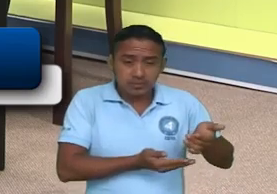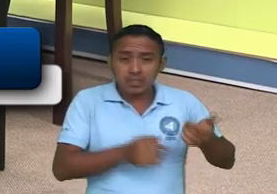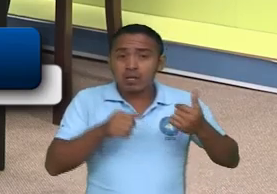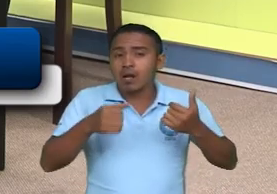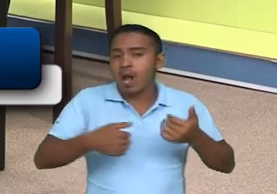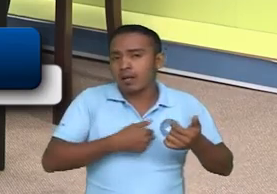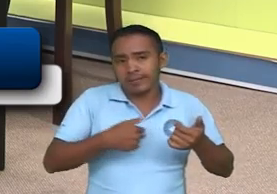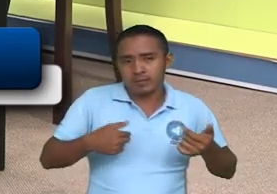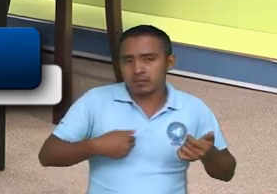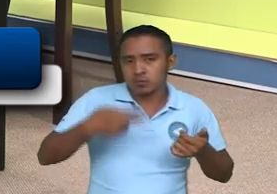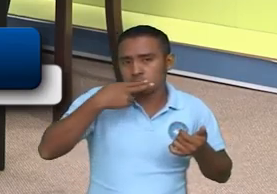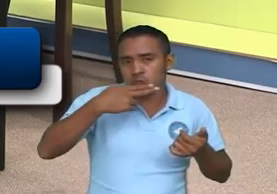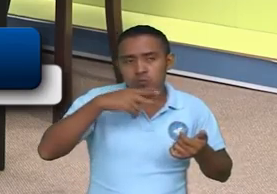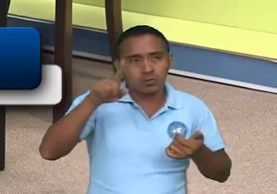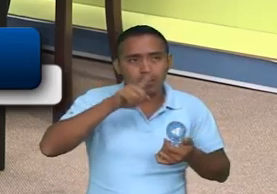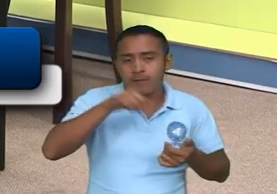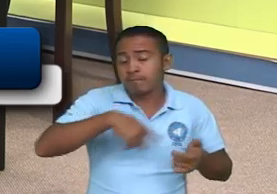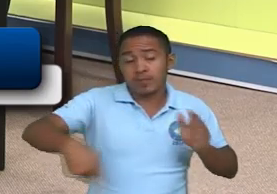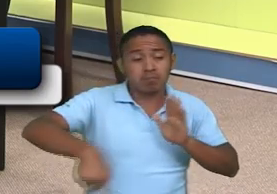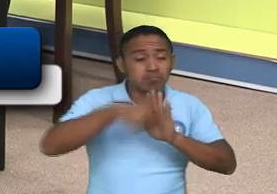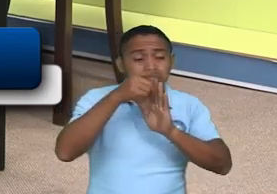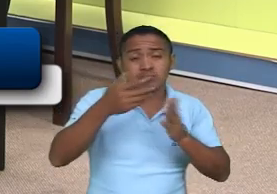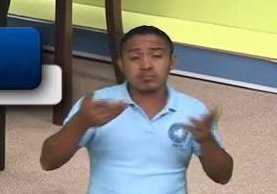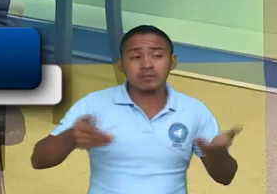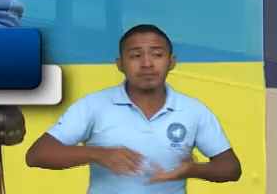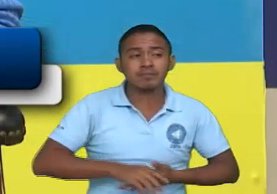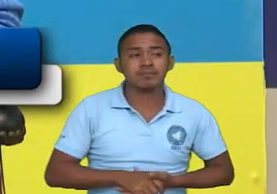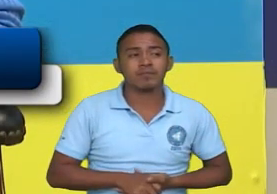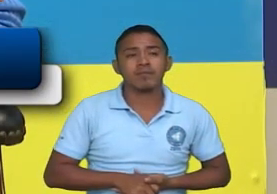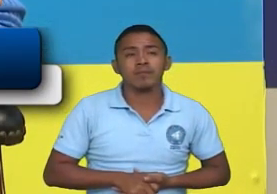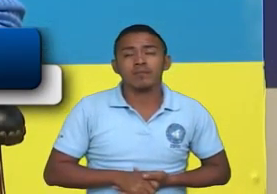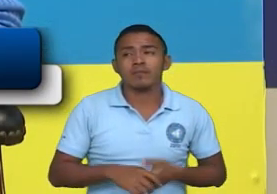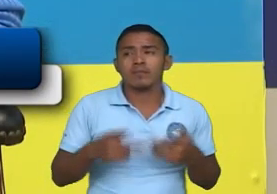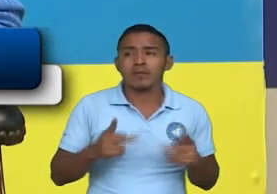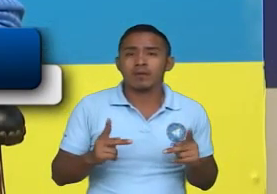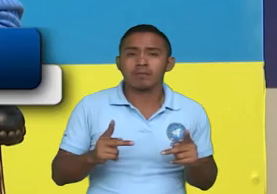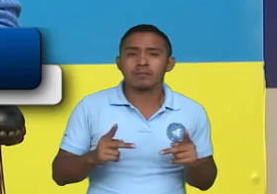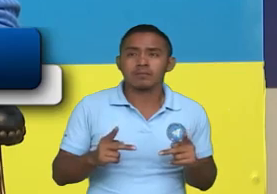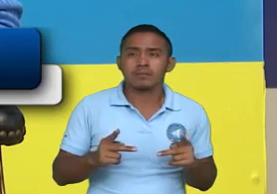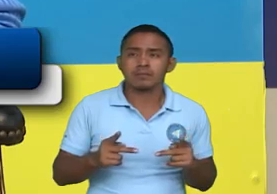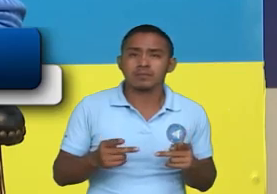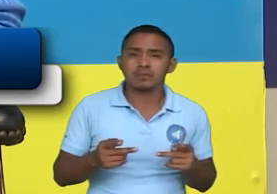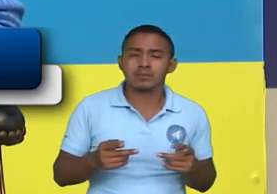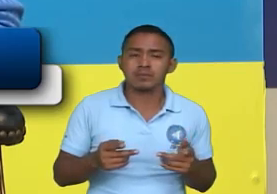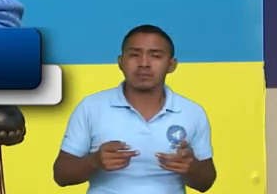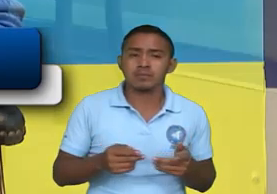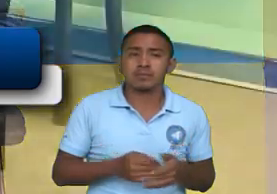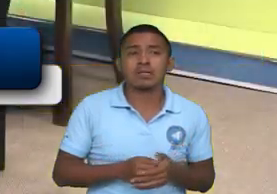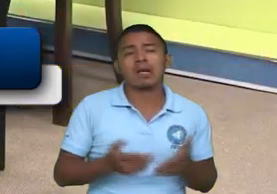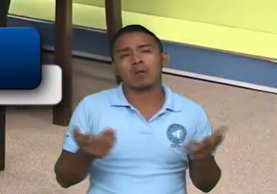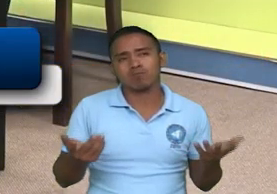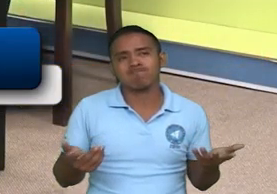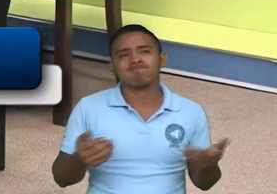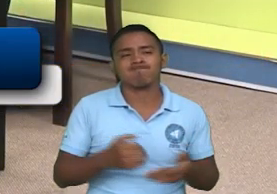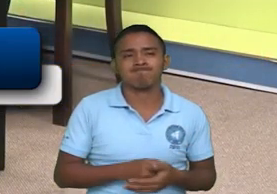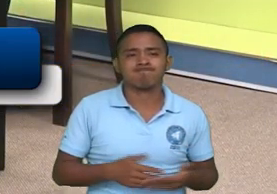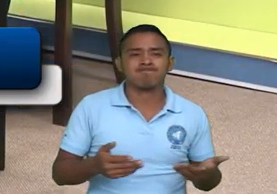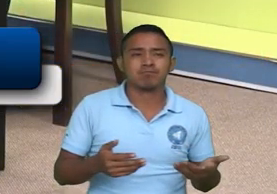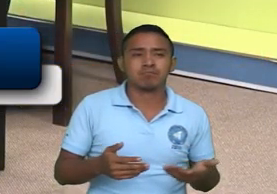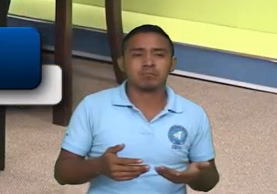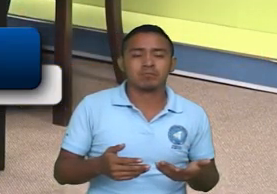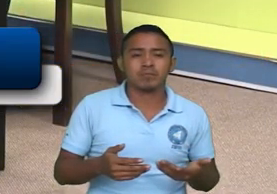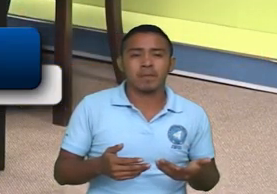tabaquismo. Entonces, son factores que son completamente negativos. No se recomienda que ninguna mujer que se encuentre embarazada